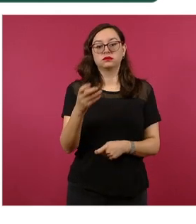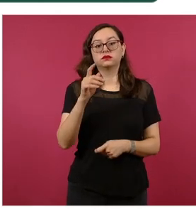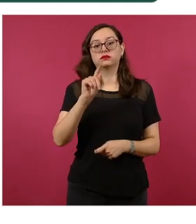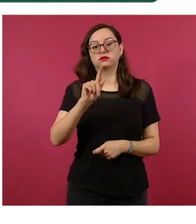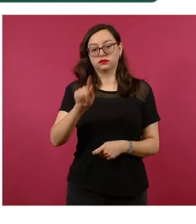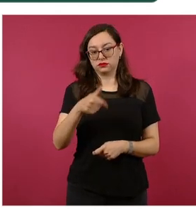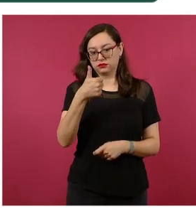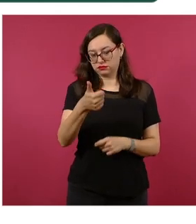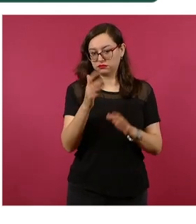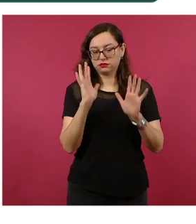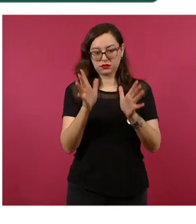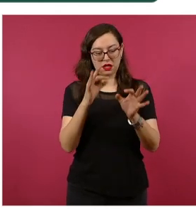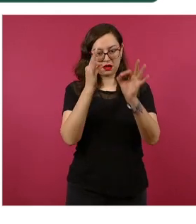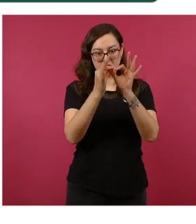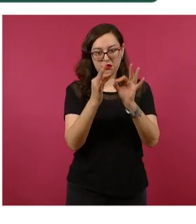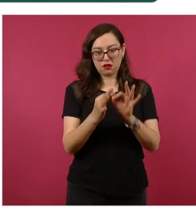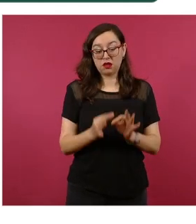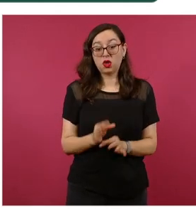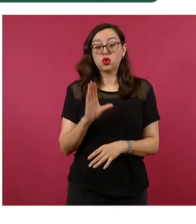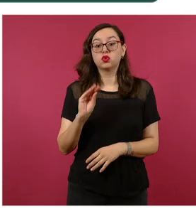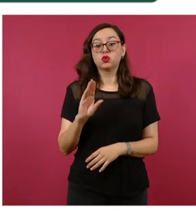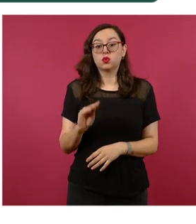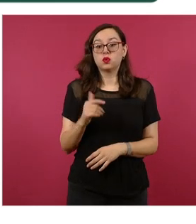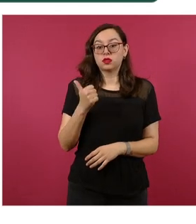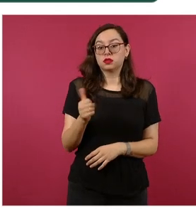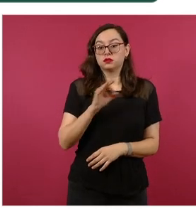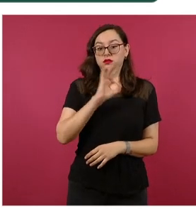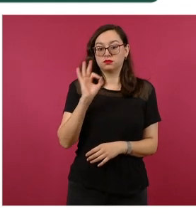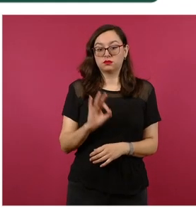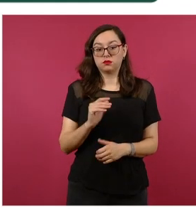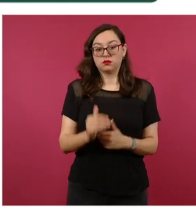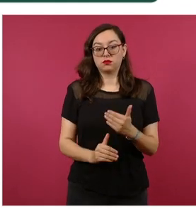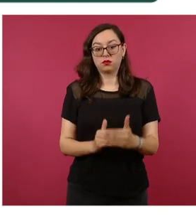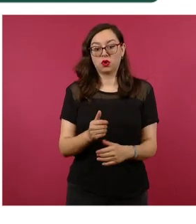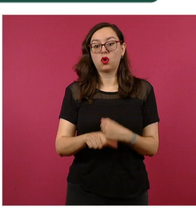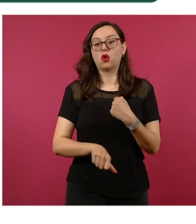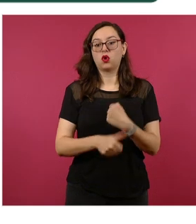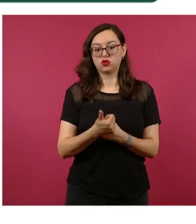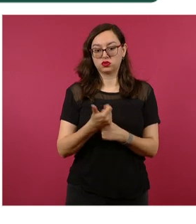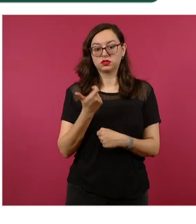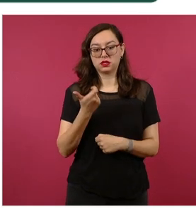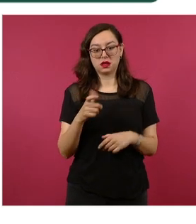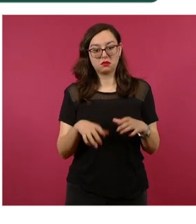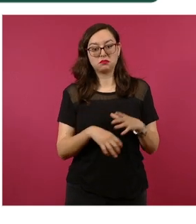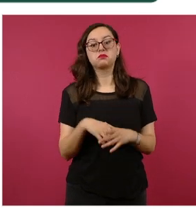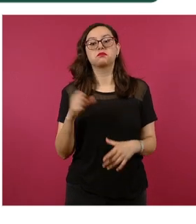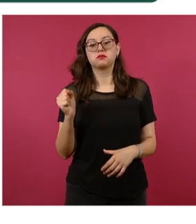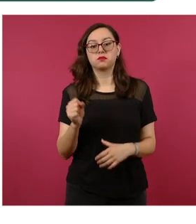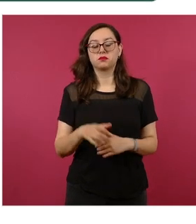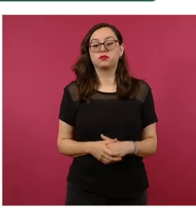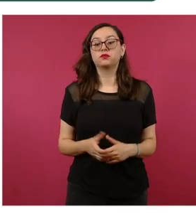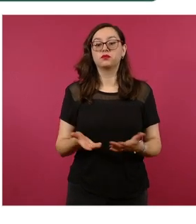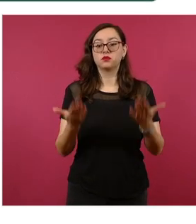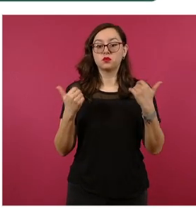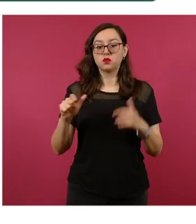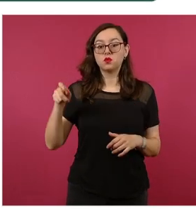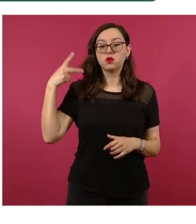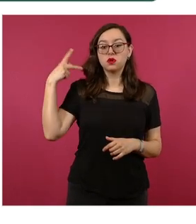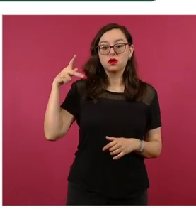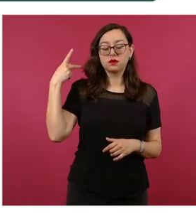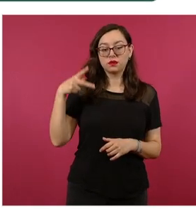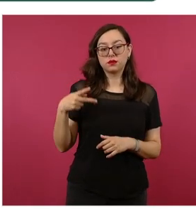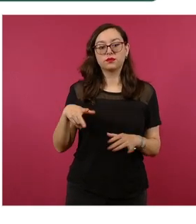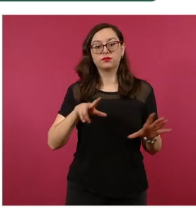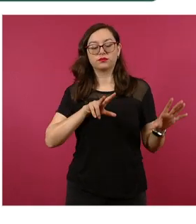476, llevamos el 96% de avance y 11 cuentas que ya tienen algún movimiento. La siguiente es Puebla,